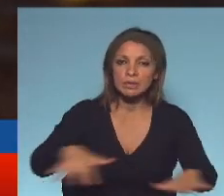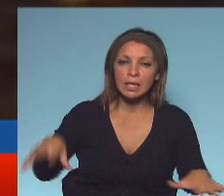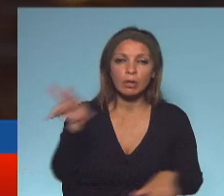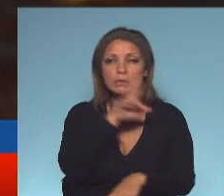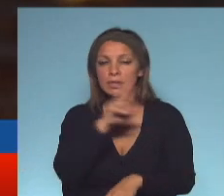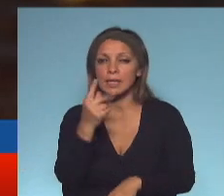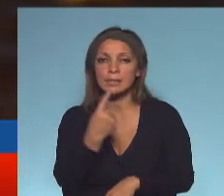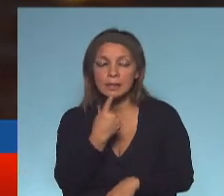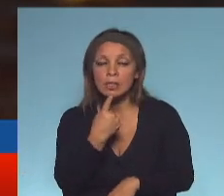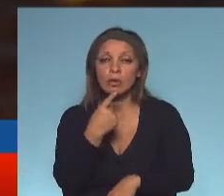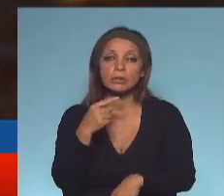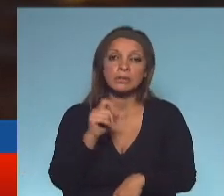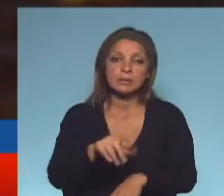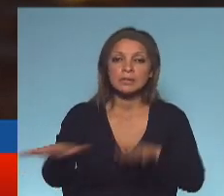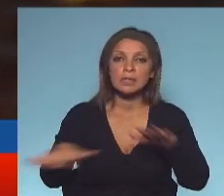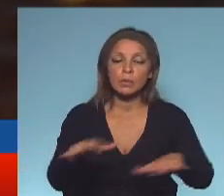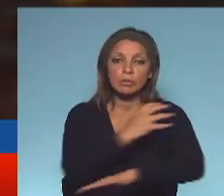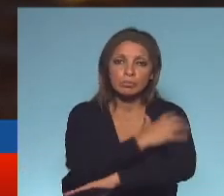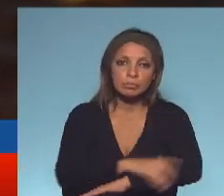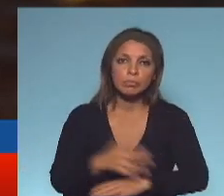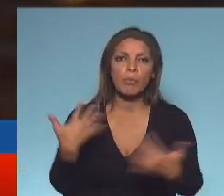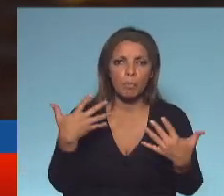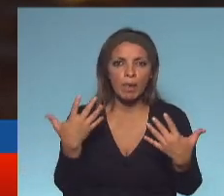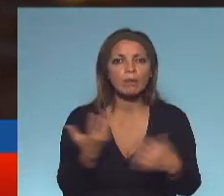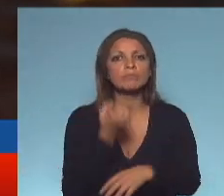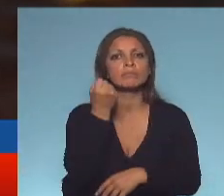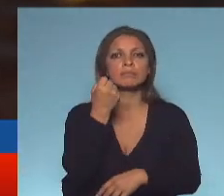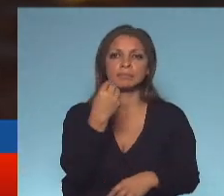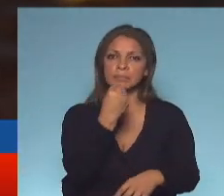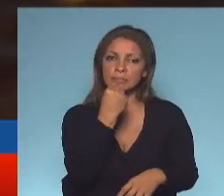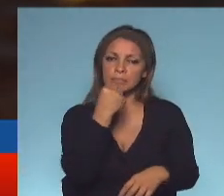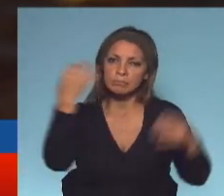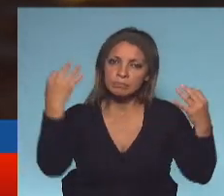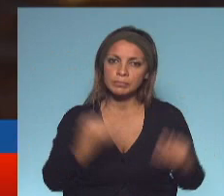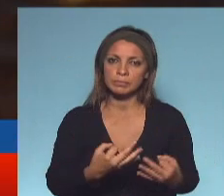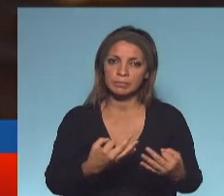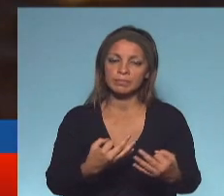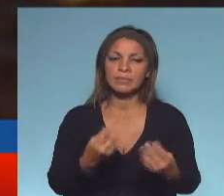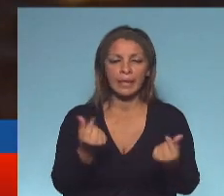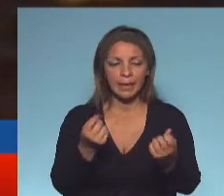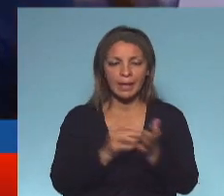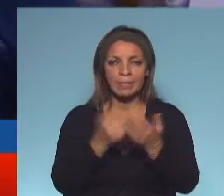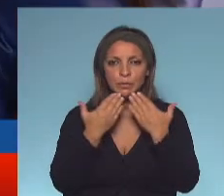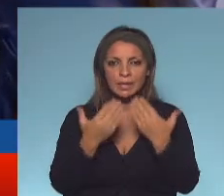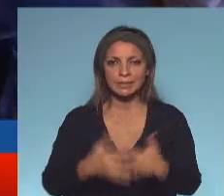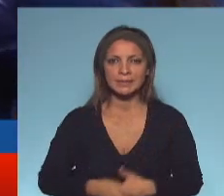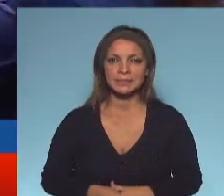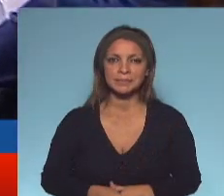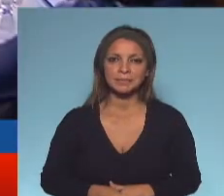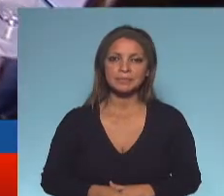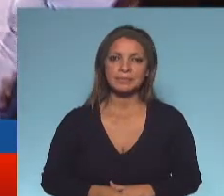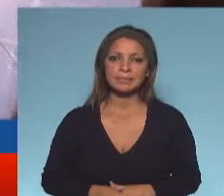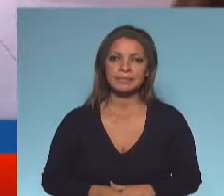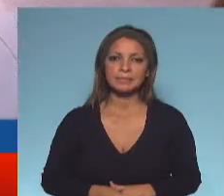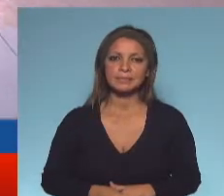en situación de vulnerabilidad accedan a una alimentación suficiente y adecuada y de calidad. Muchas gracias.